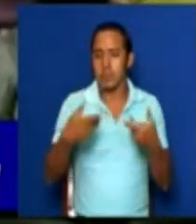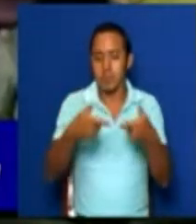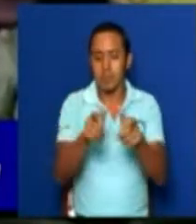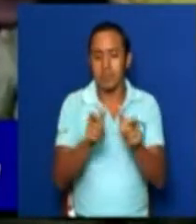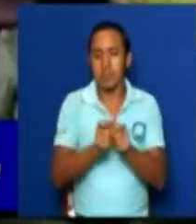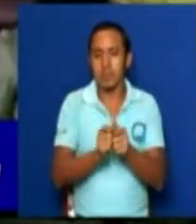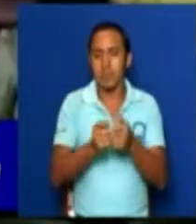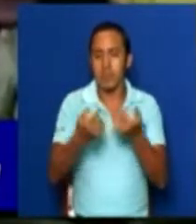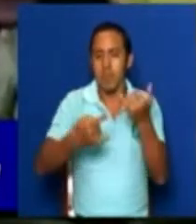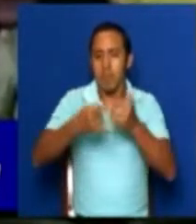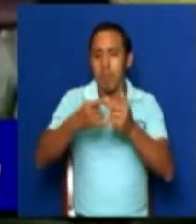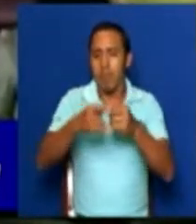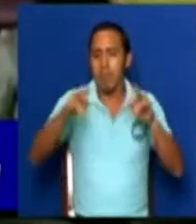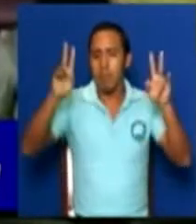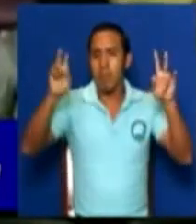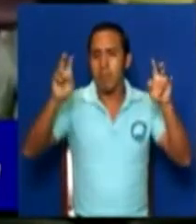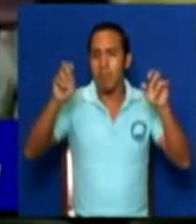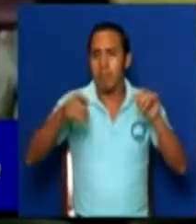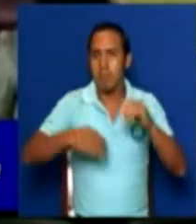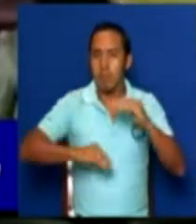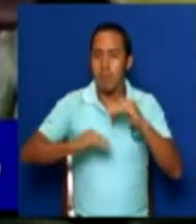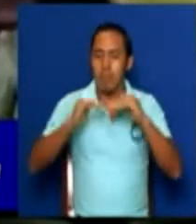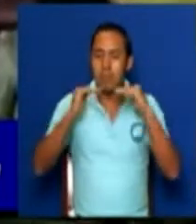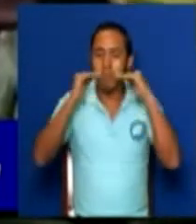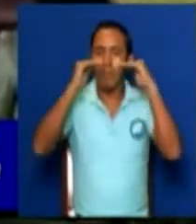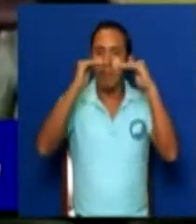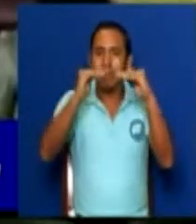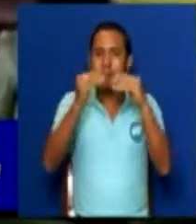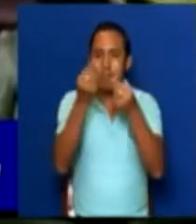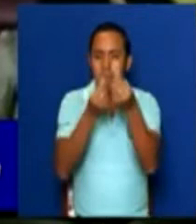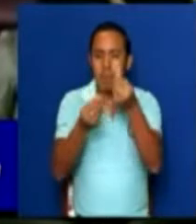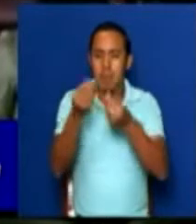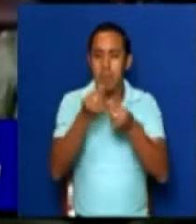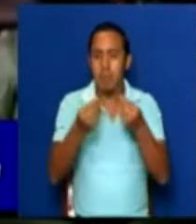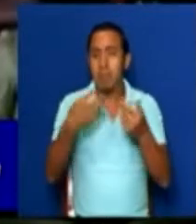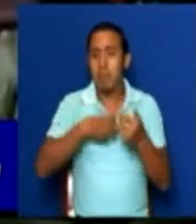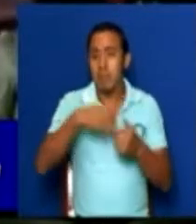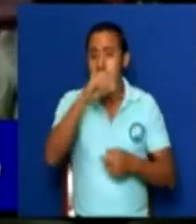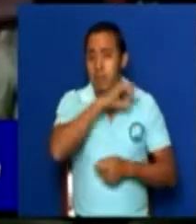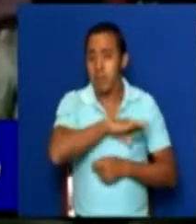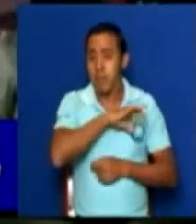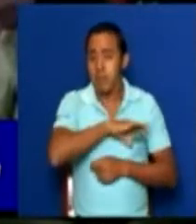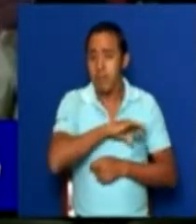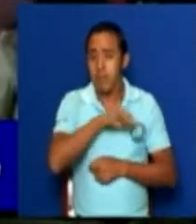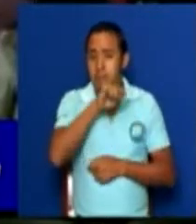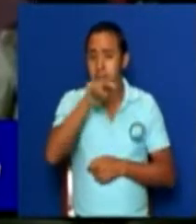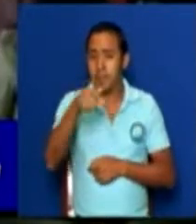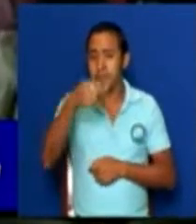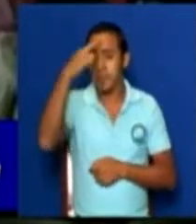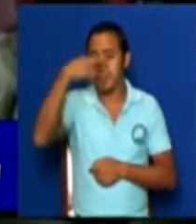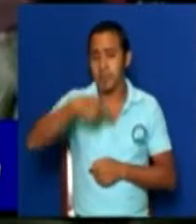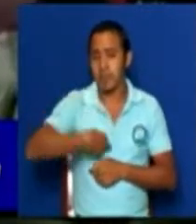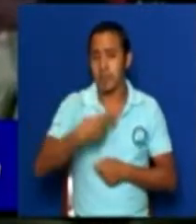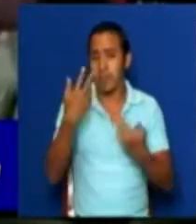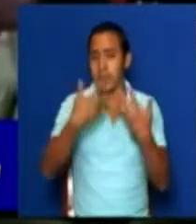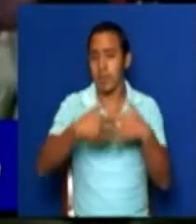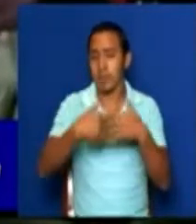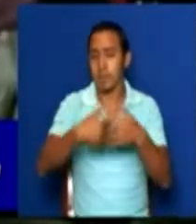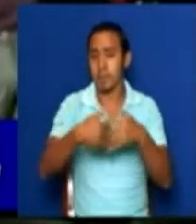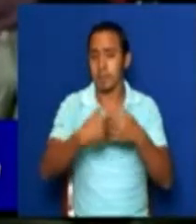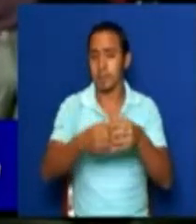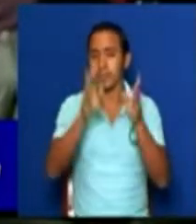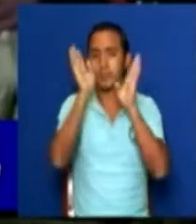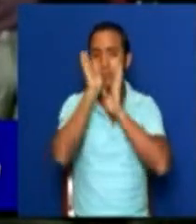quien abordará el tema: la equidad de remuneración es parte de la responsabilidad social empresarial que promueve la